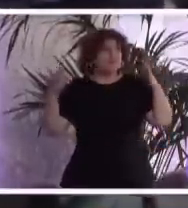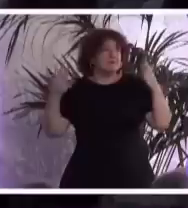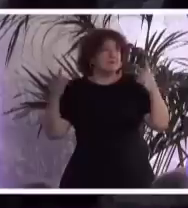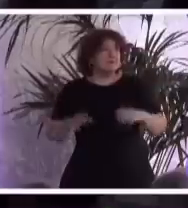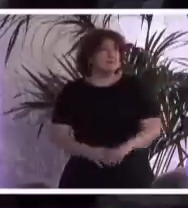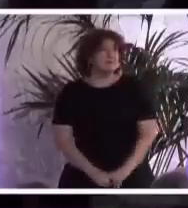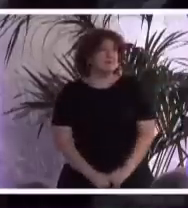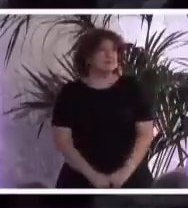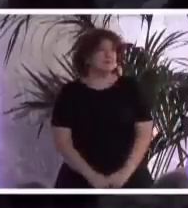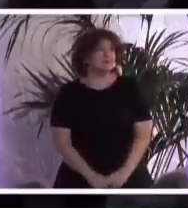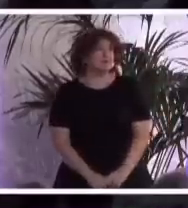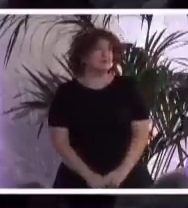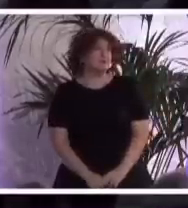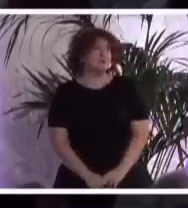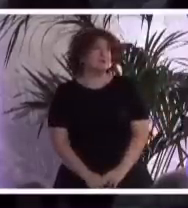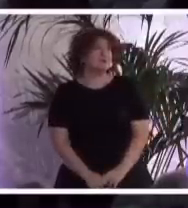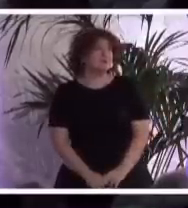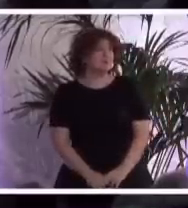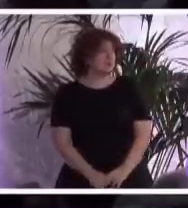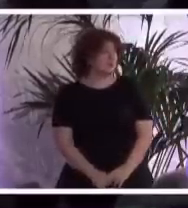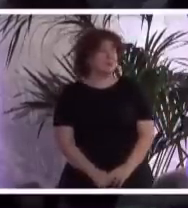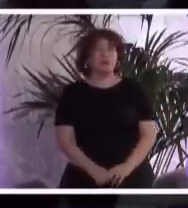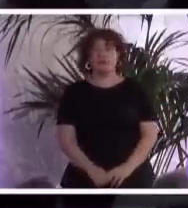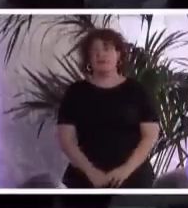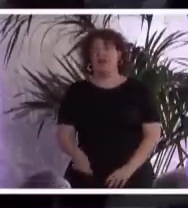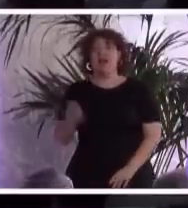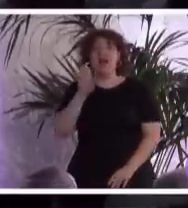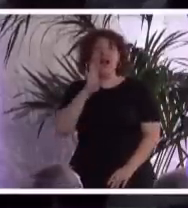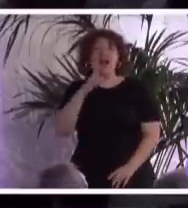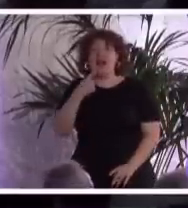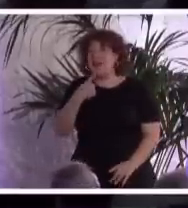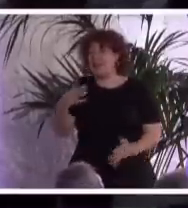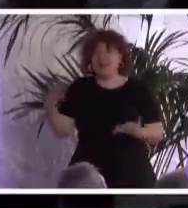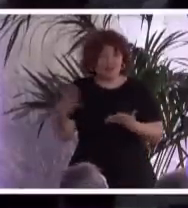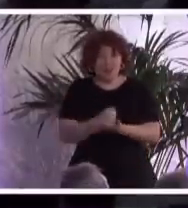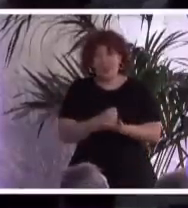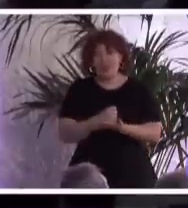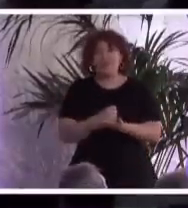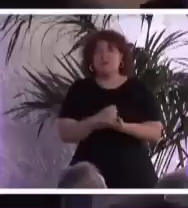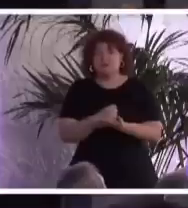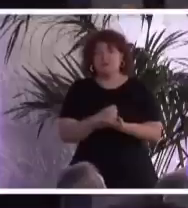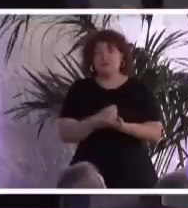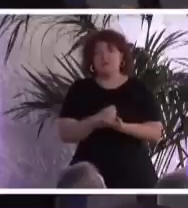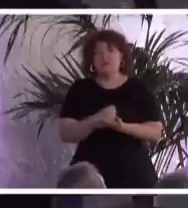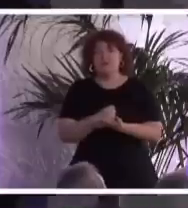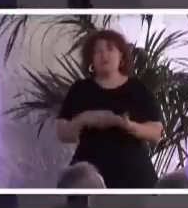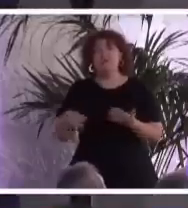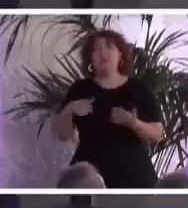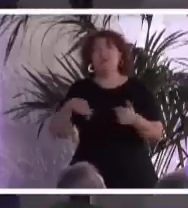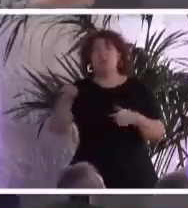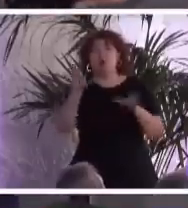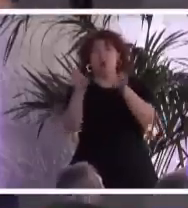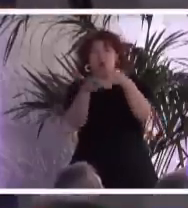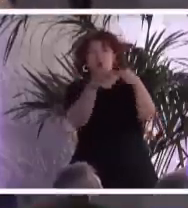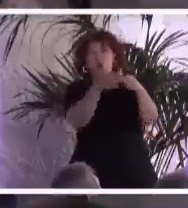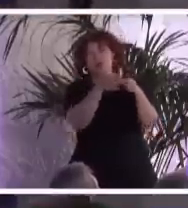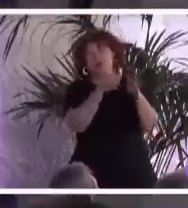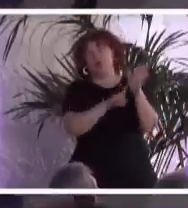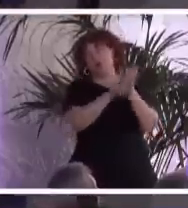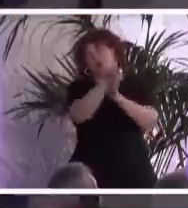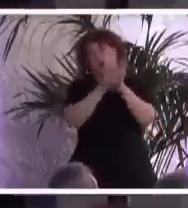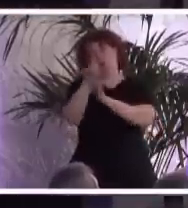Y eso esto que estoy diciendo lo saben también los votantes de las otras fuerzas políticas